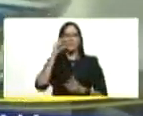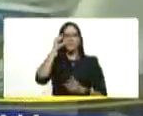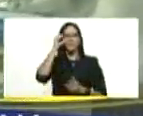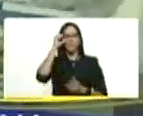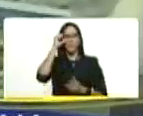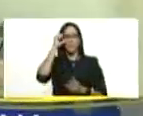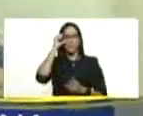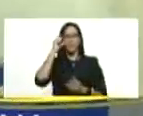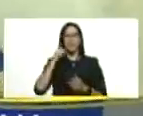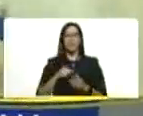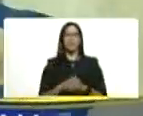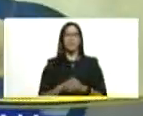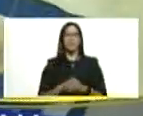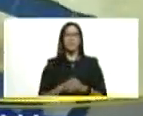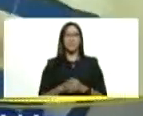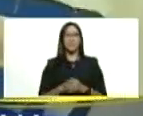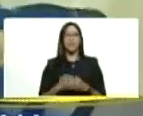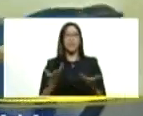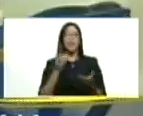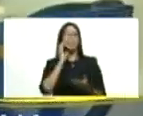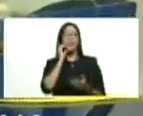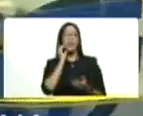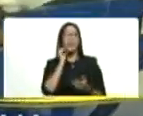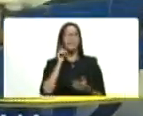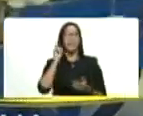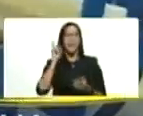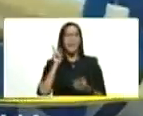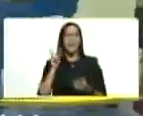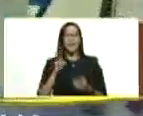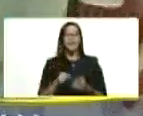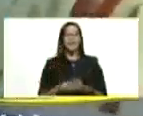va a comentar, bueno, toda esta experiencia, ella... Aquí hay